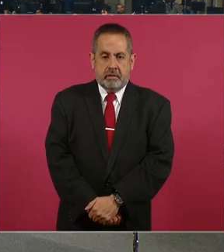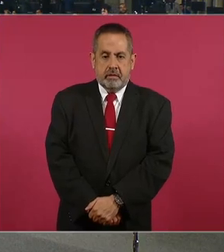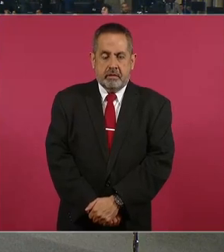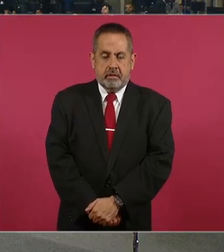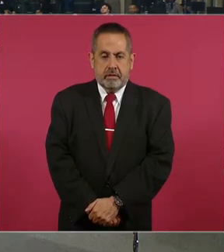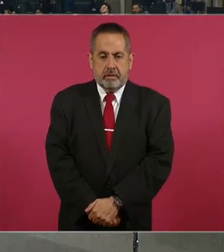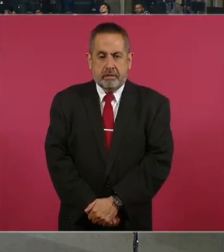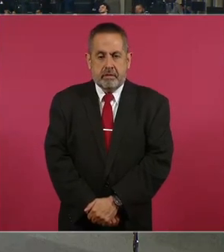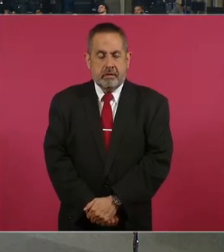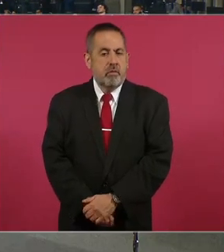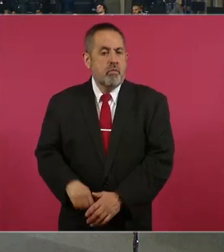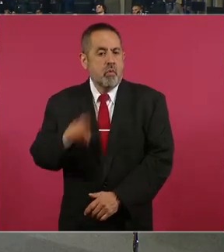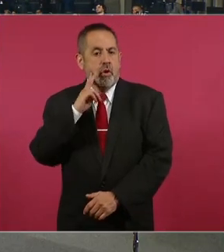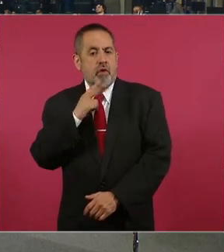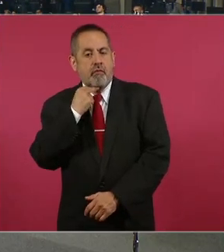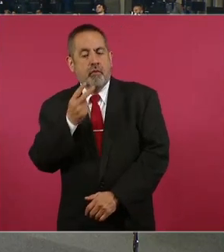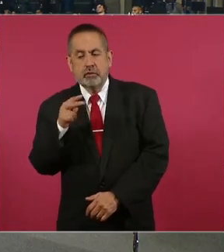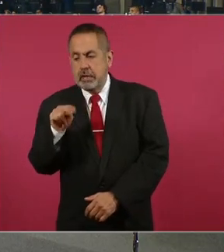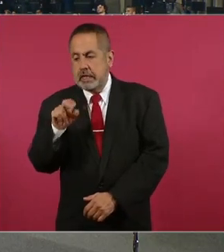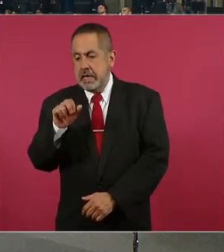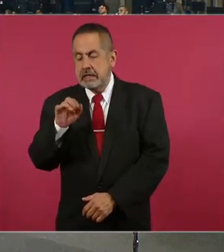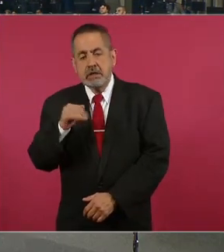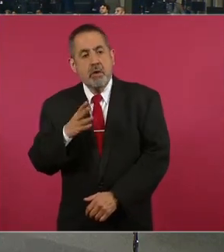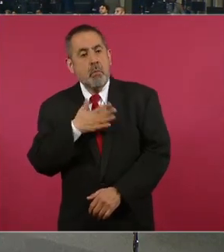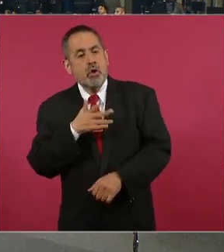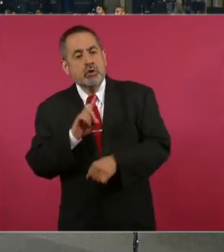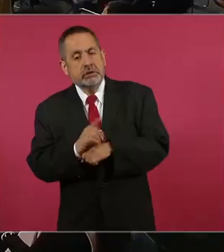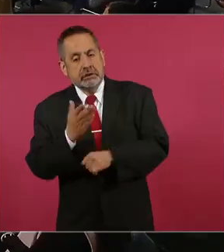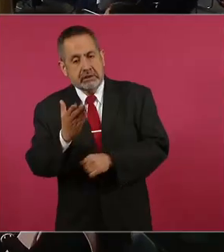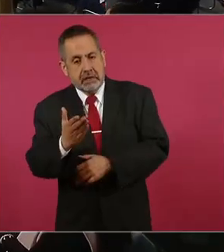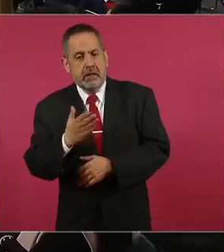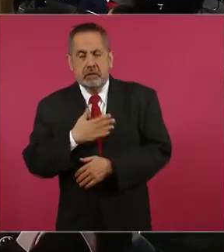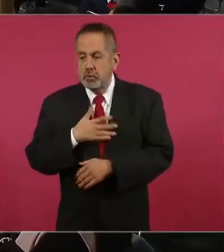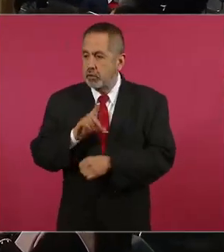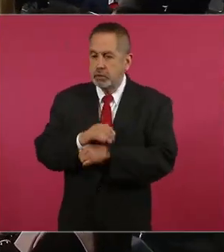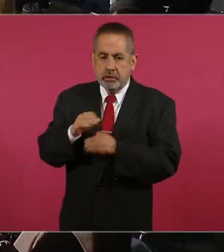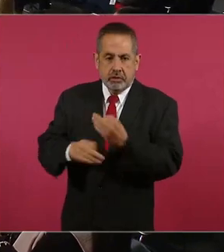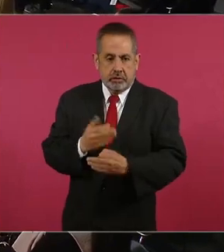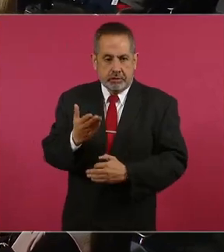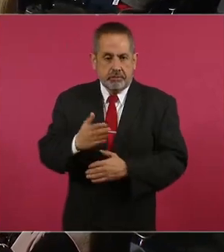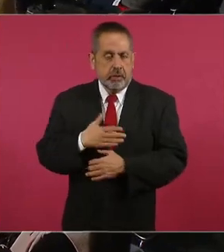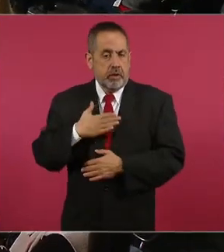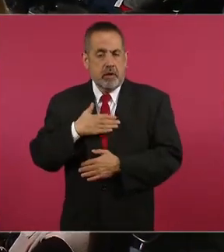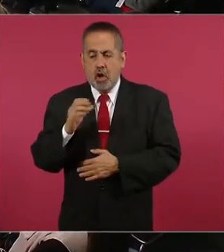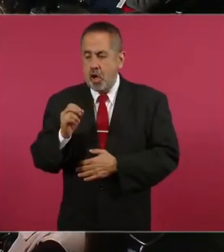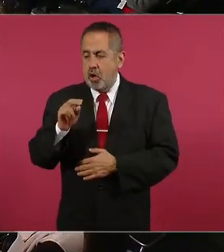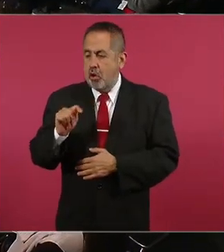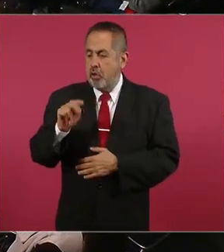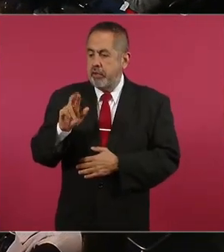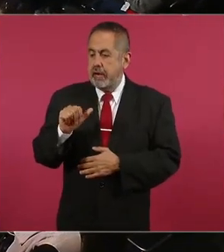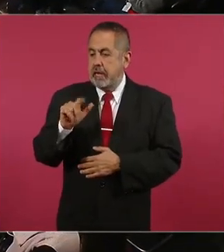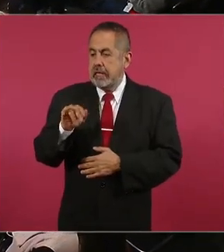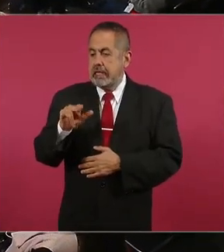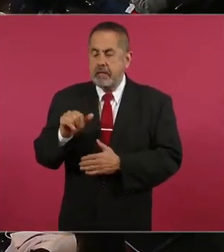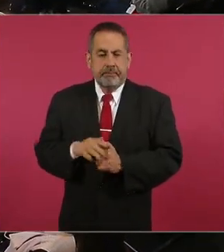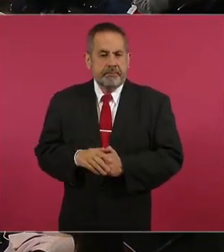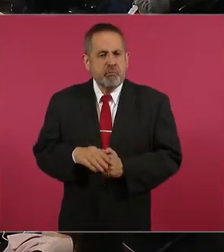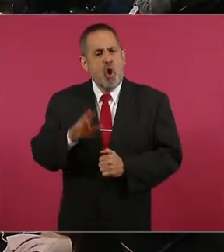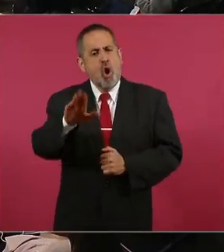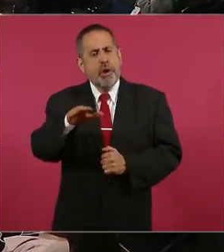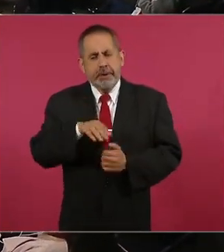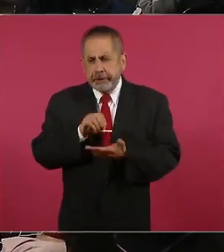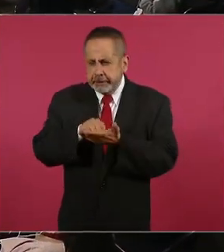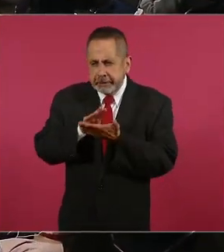Buenos días, presidente. Nancy Flores, de la revista Contralínea. Buenos días a todas y a todos. Presidente, en la revista Contralínea